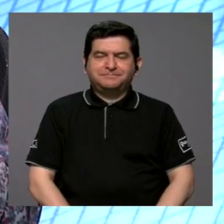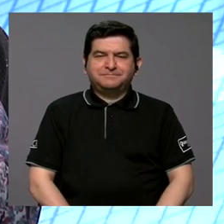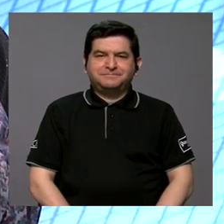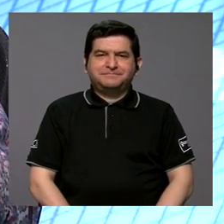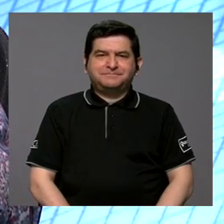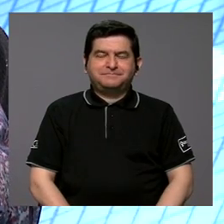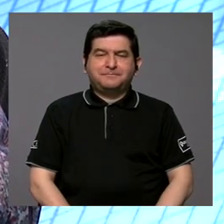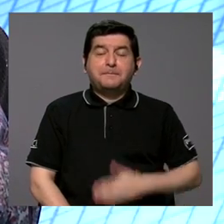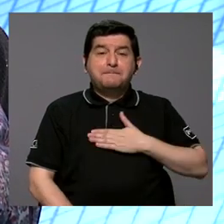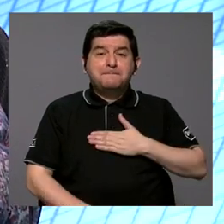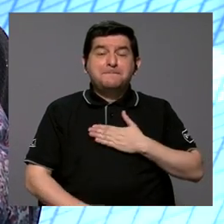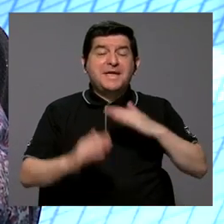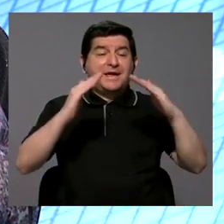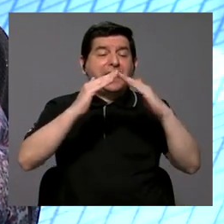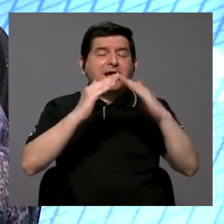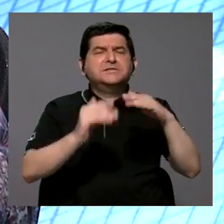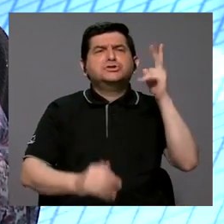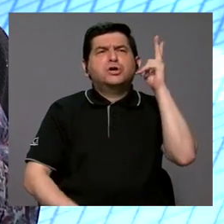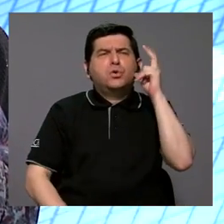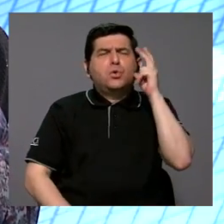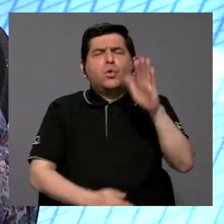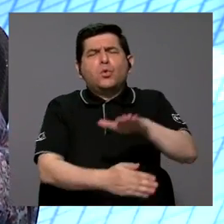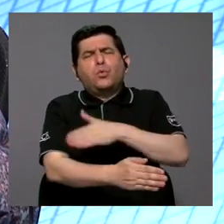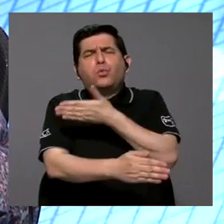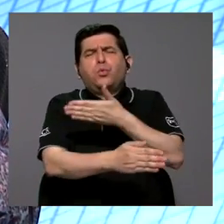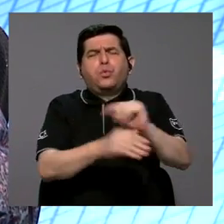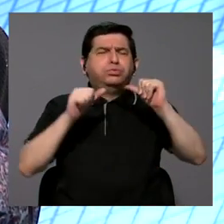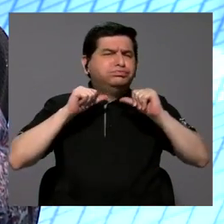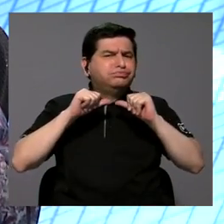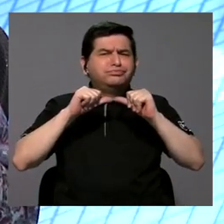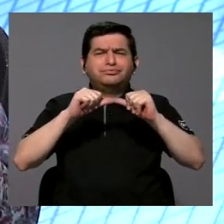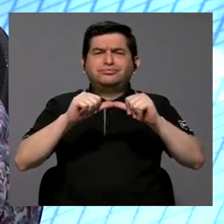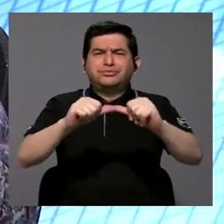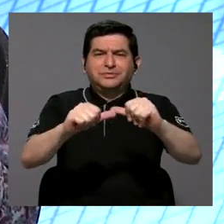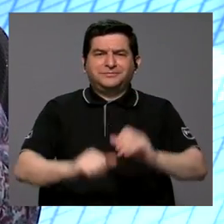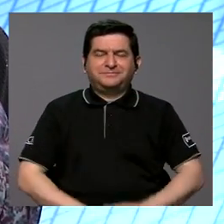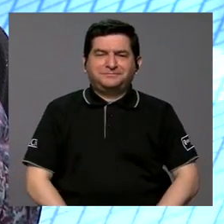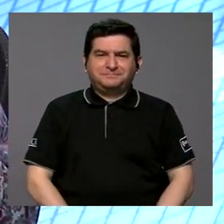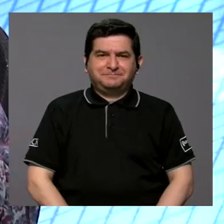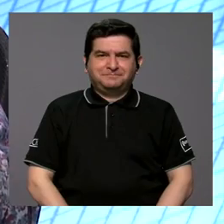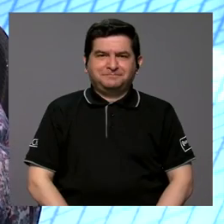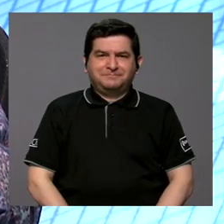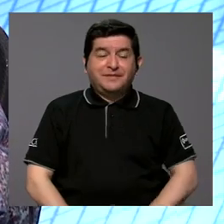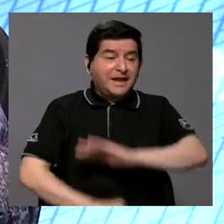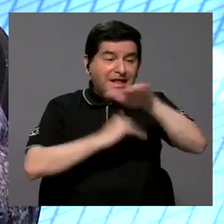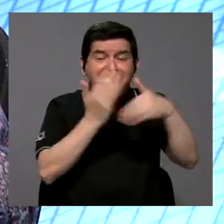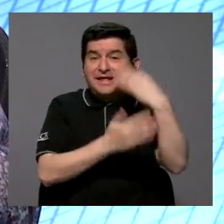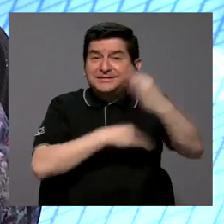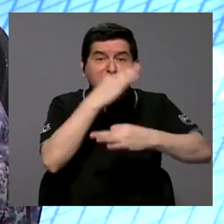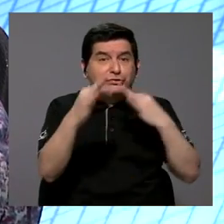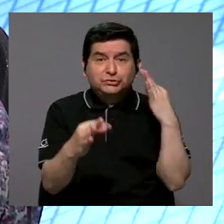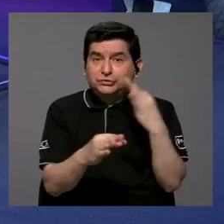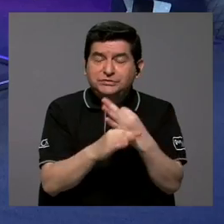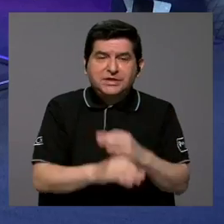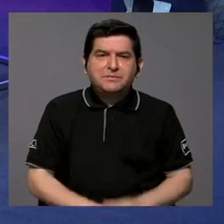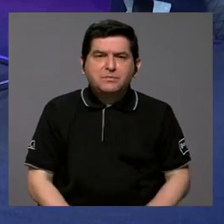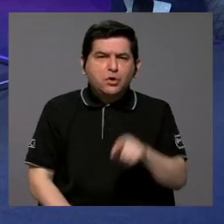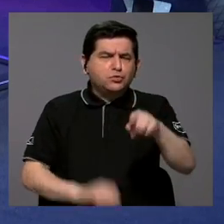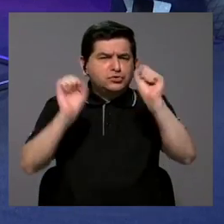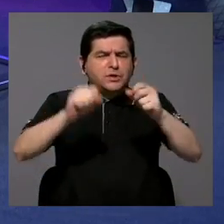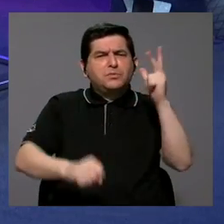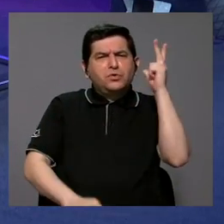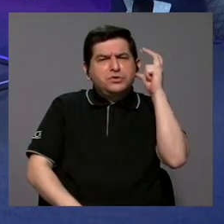Y en mi casa se escuchaba mucha música constantemente, de todo tipo de música. Vos